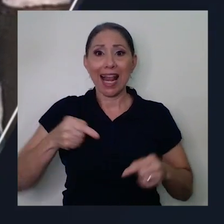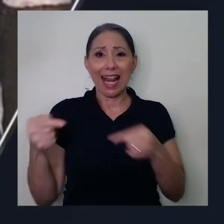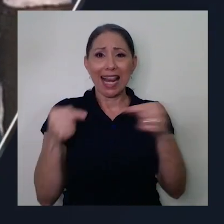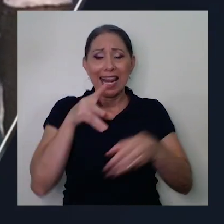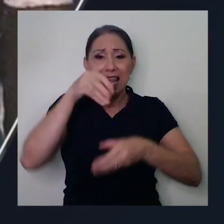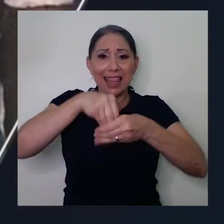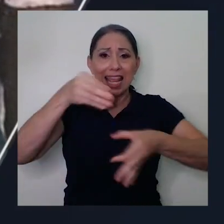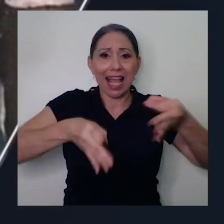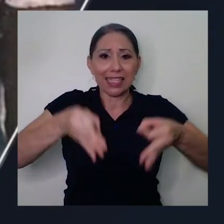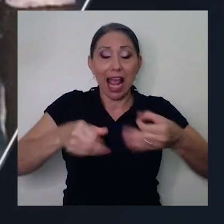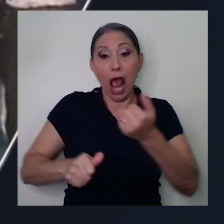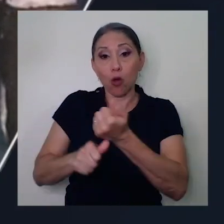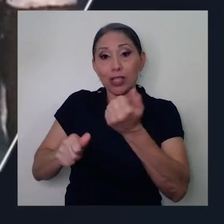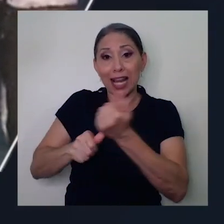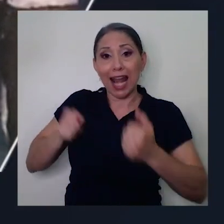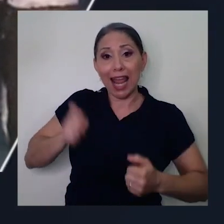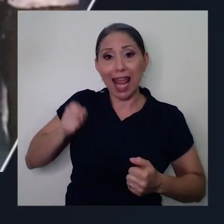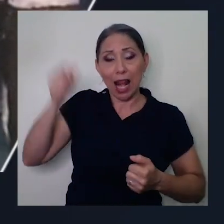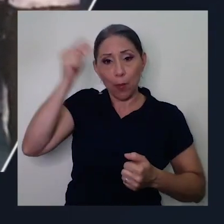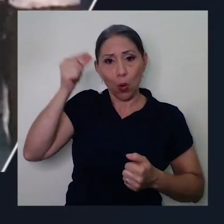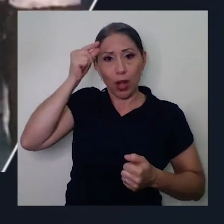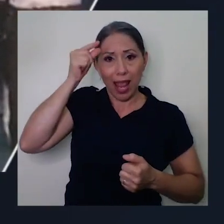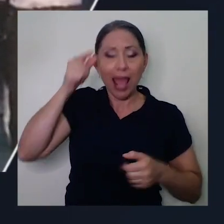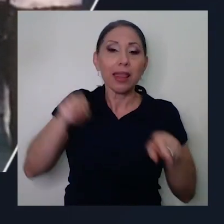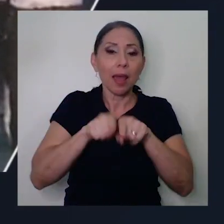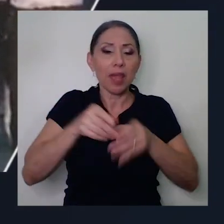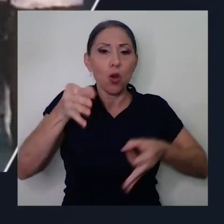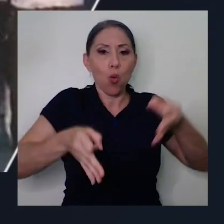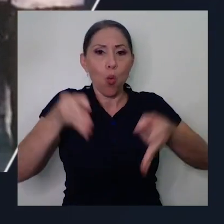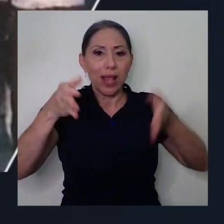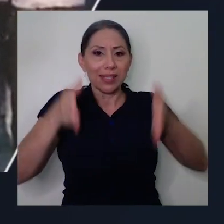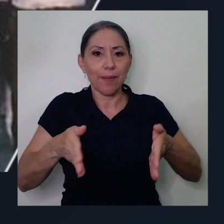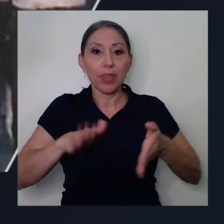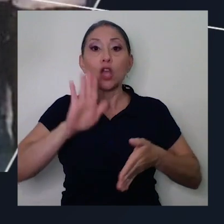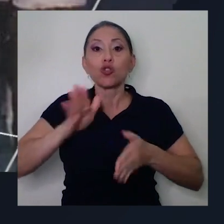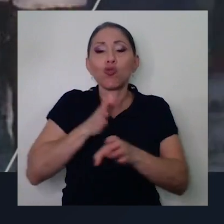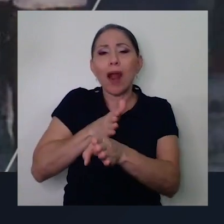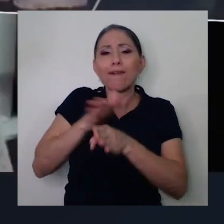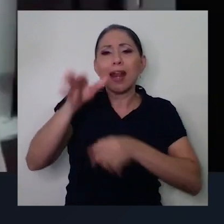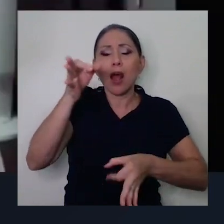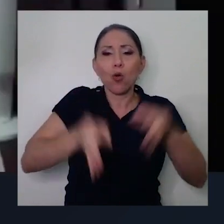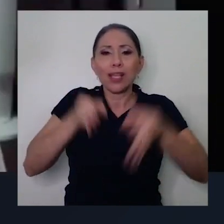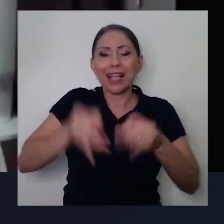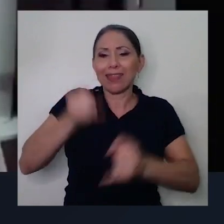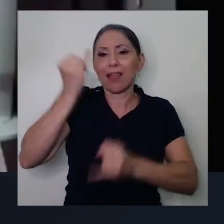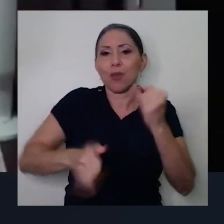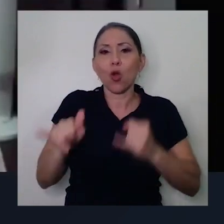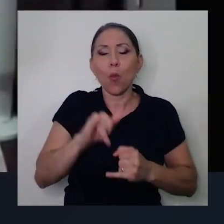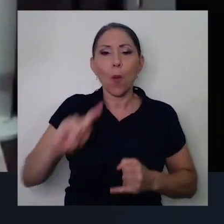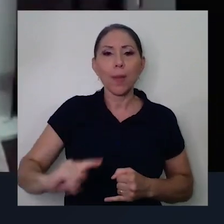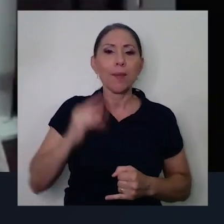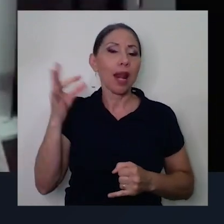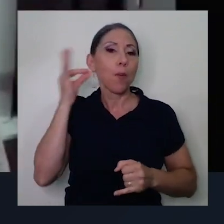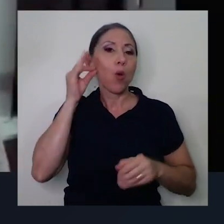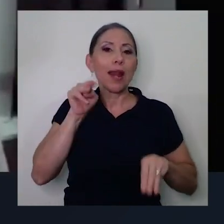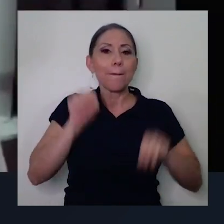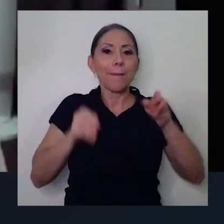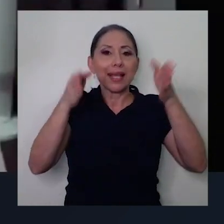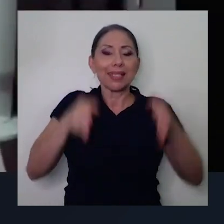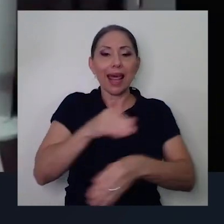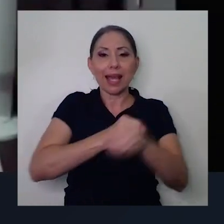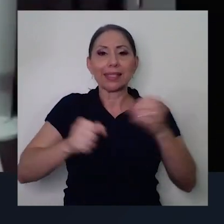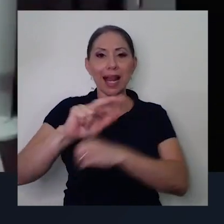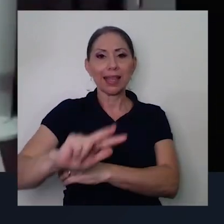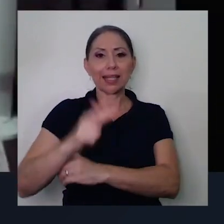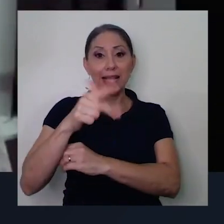1973. Fue litigante, auxiliar en la Procuraduría General de la República y jueza, culminando su carrera